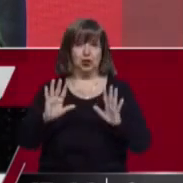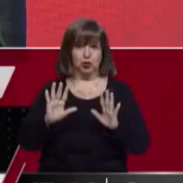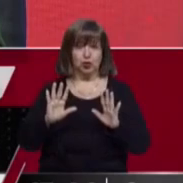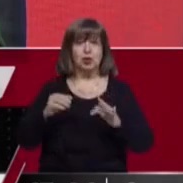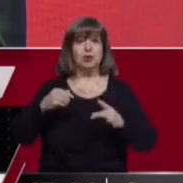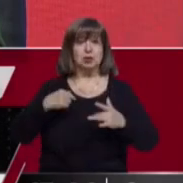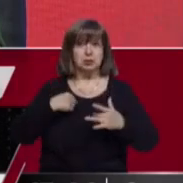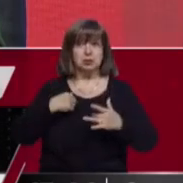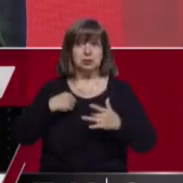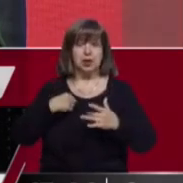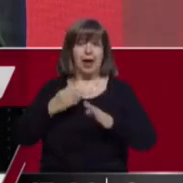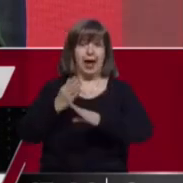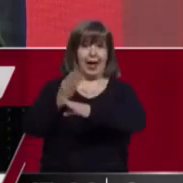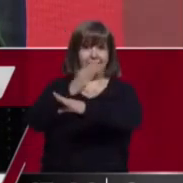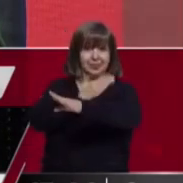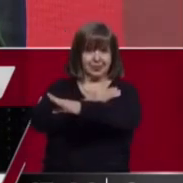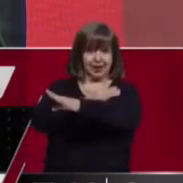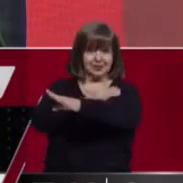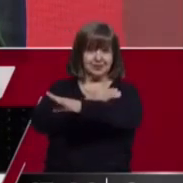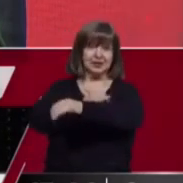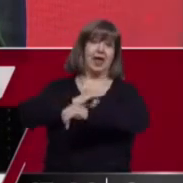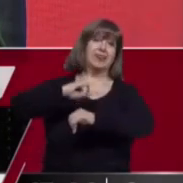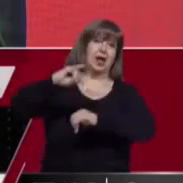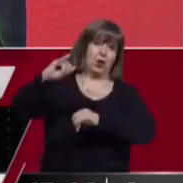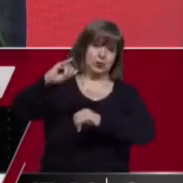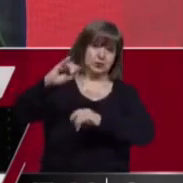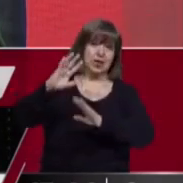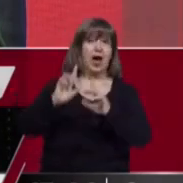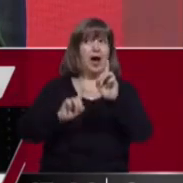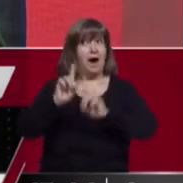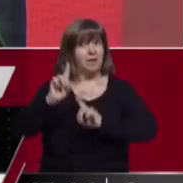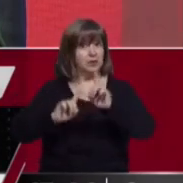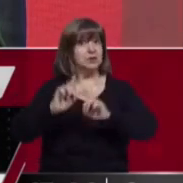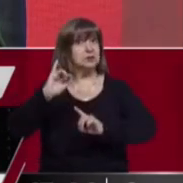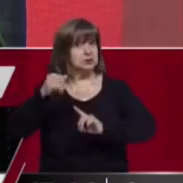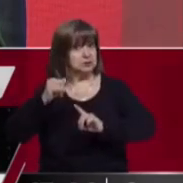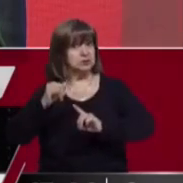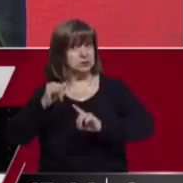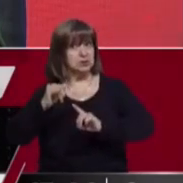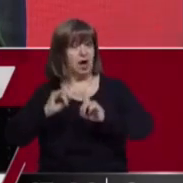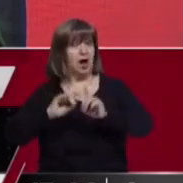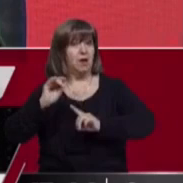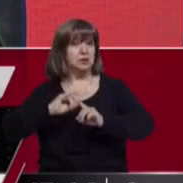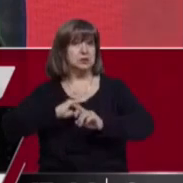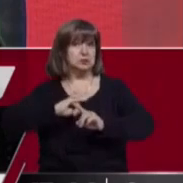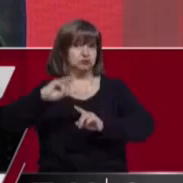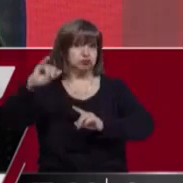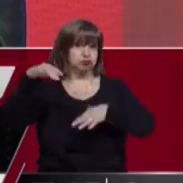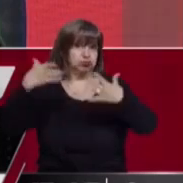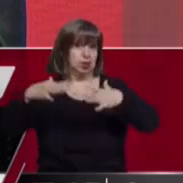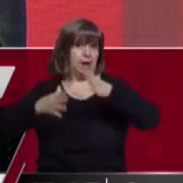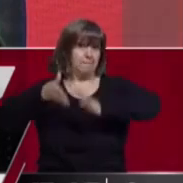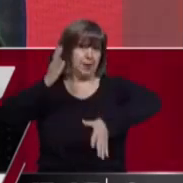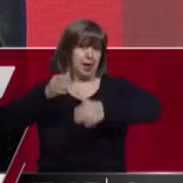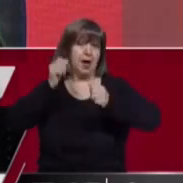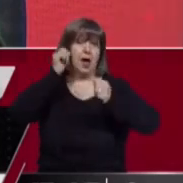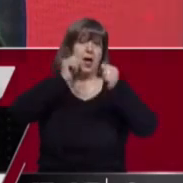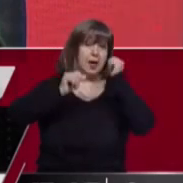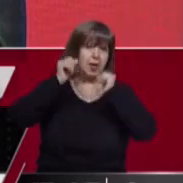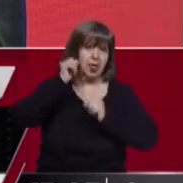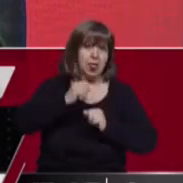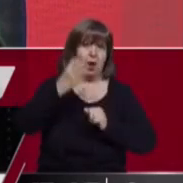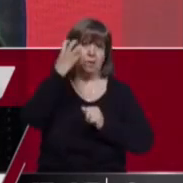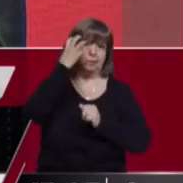niña. Por eso la línea 102 es parte del sistema de protección de derechos. Es parte de un espacio para que